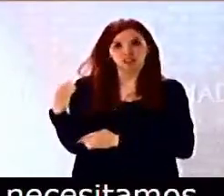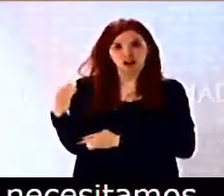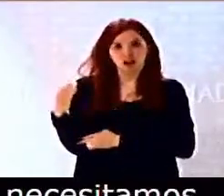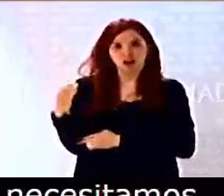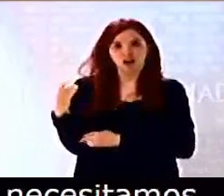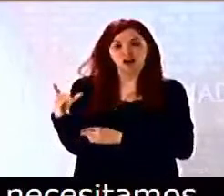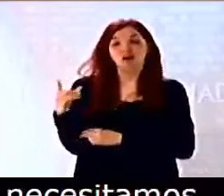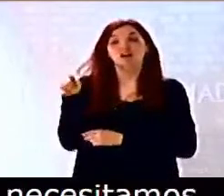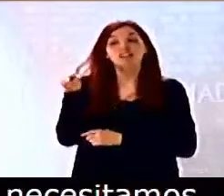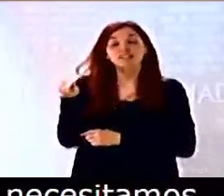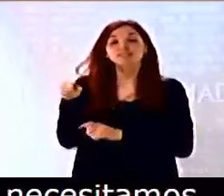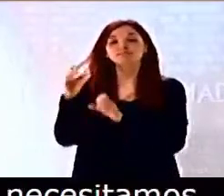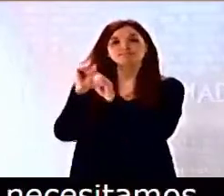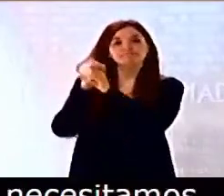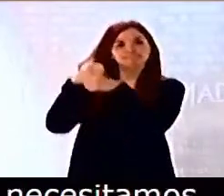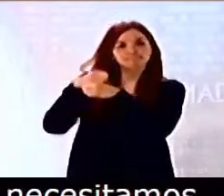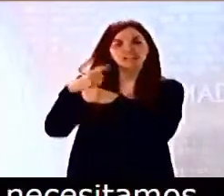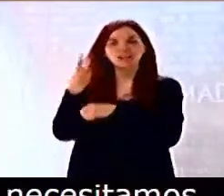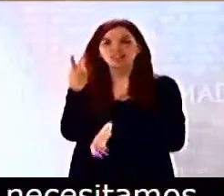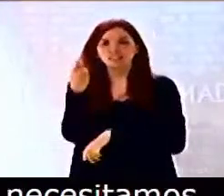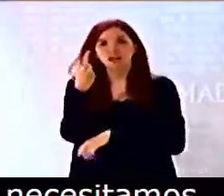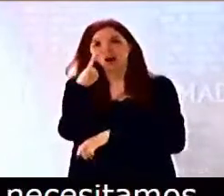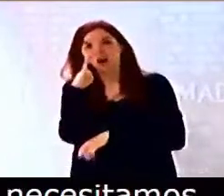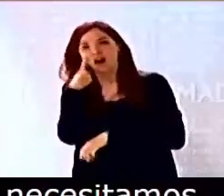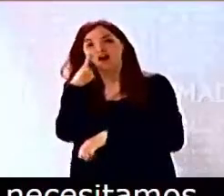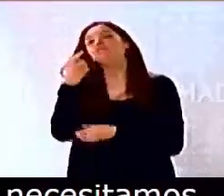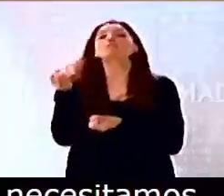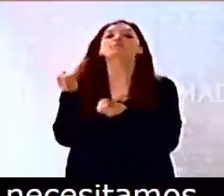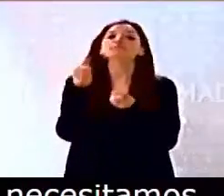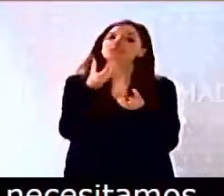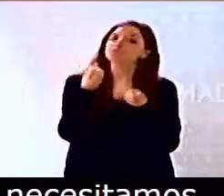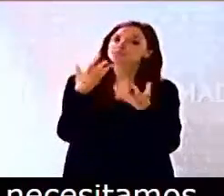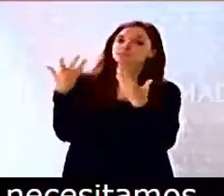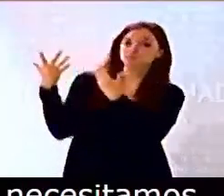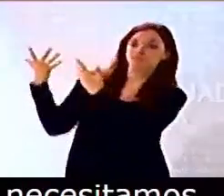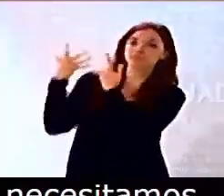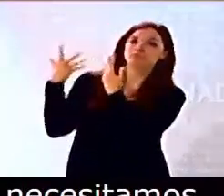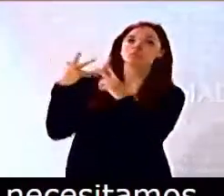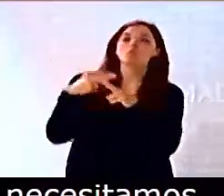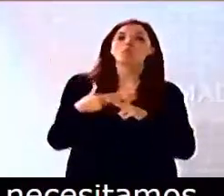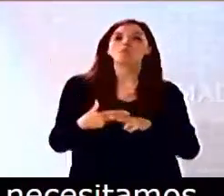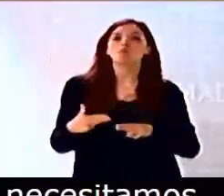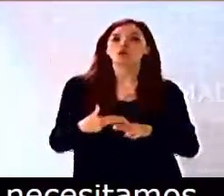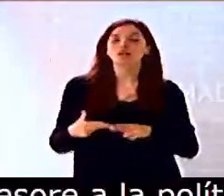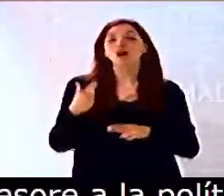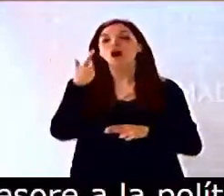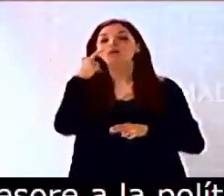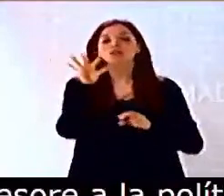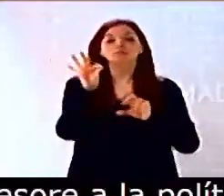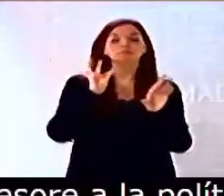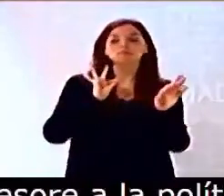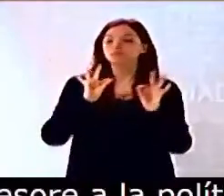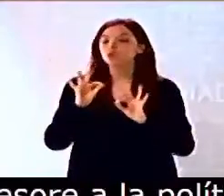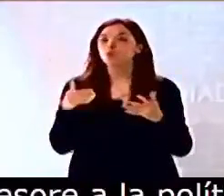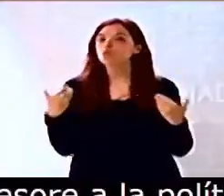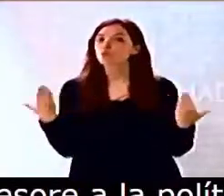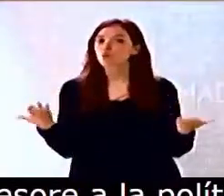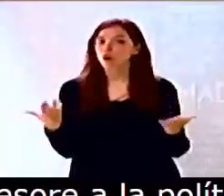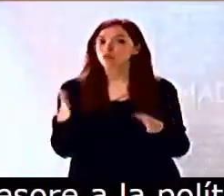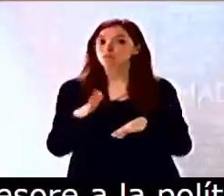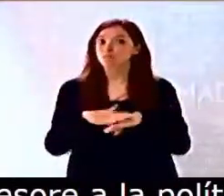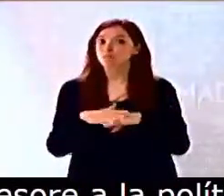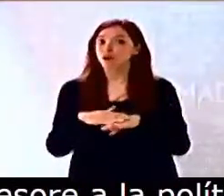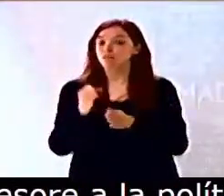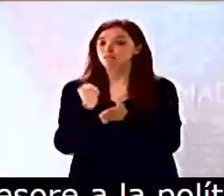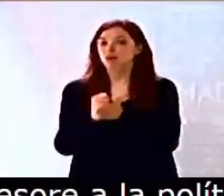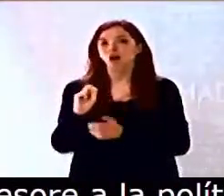necesitamos a la ciencia que asesore a la política sobre qué vacuna poner para la segunda dosis, si